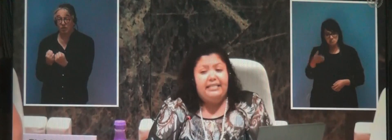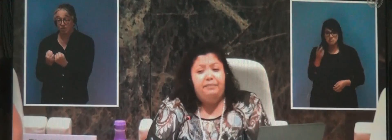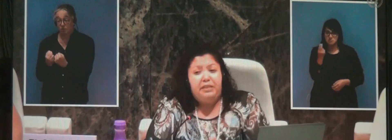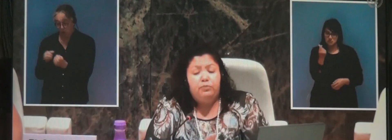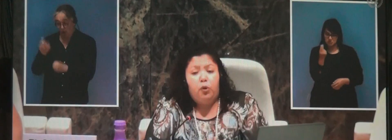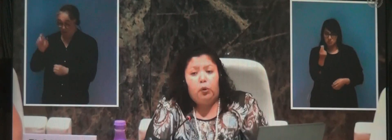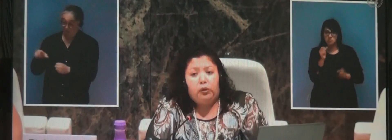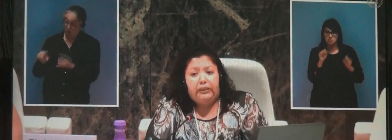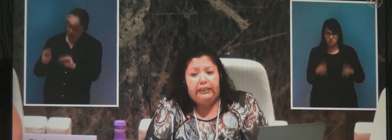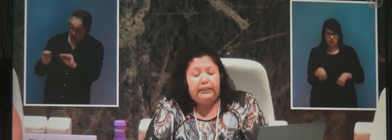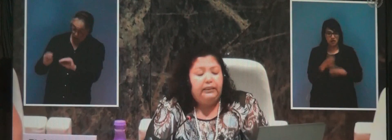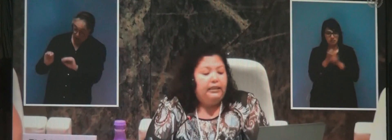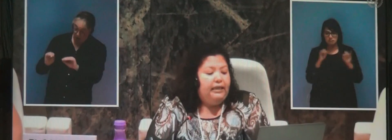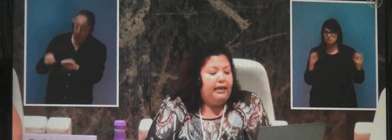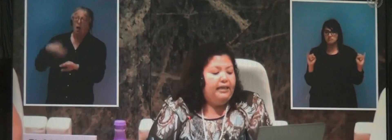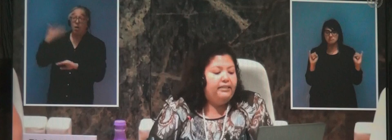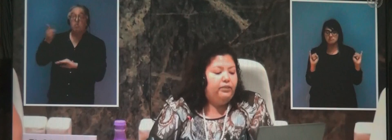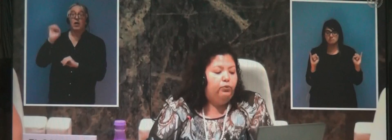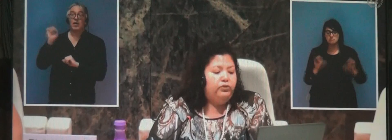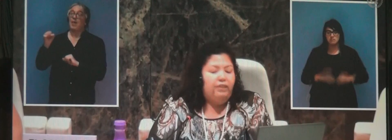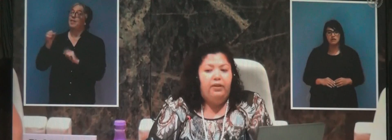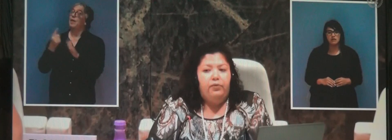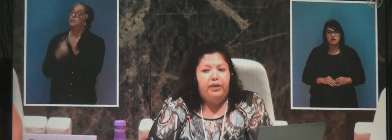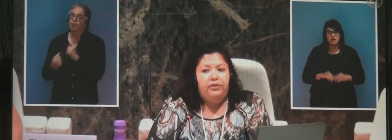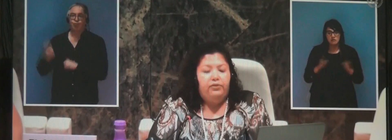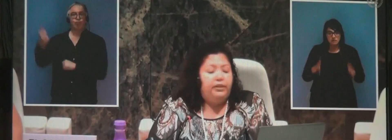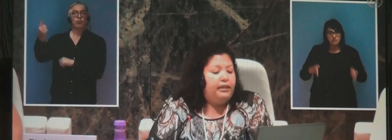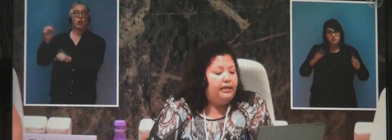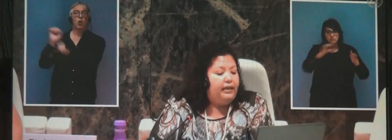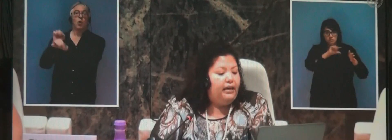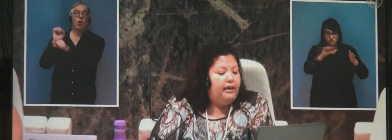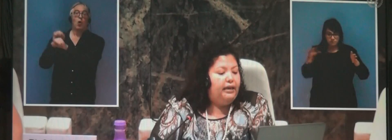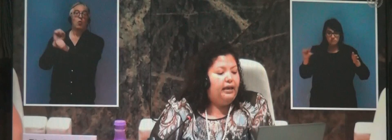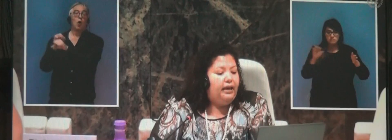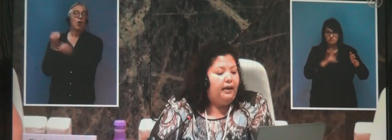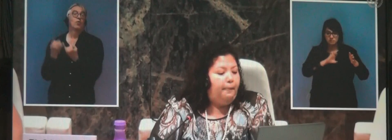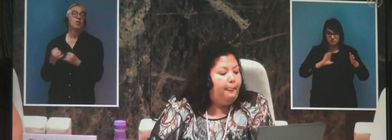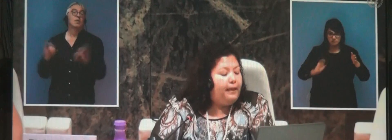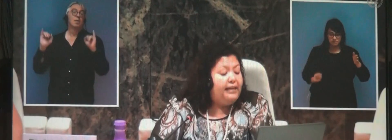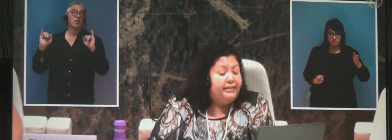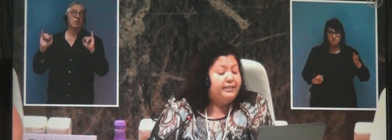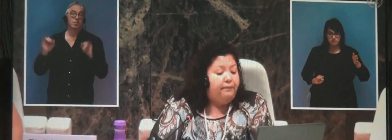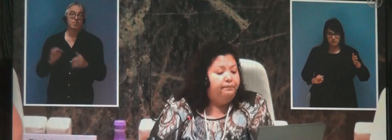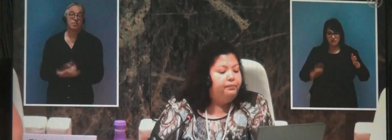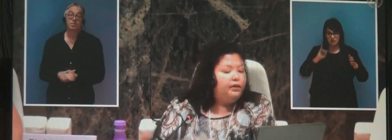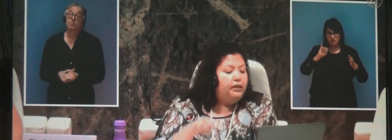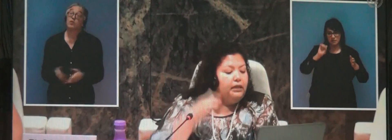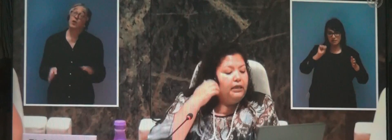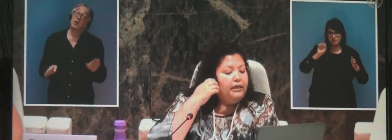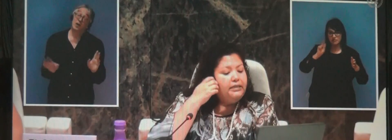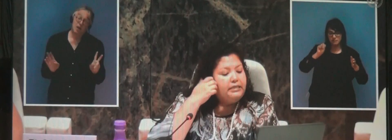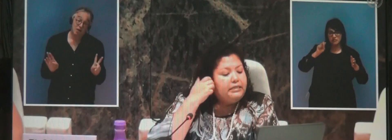En este mismo orden, el Instituto Salvadoreño de el ISNA,